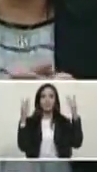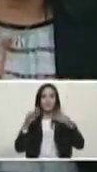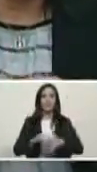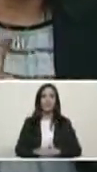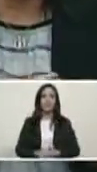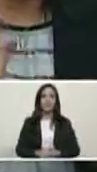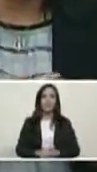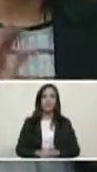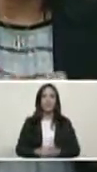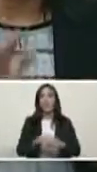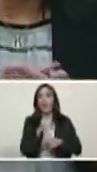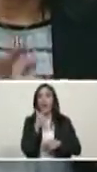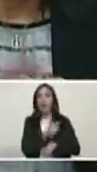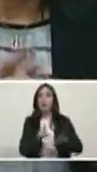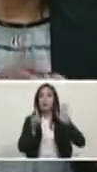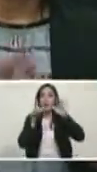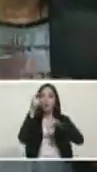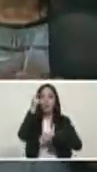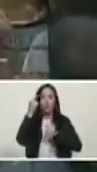el sexto día